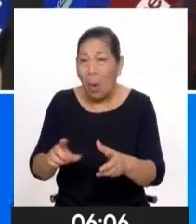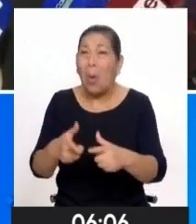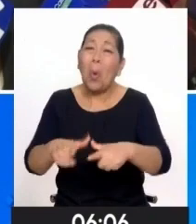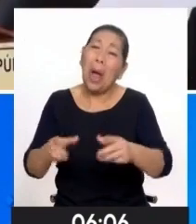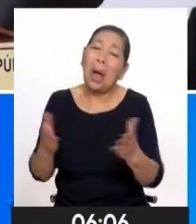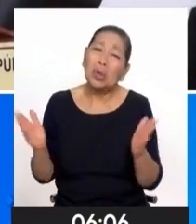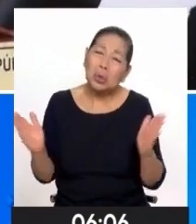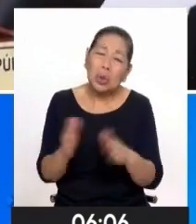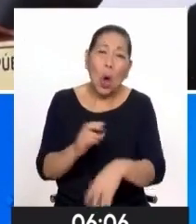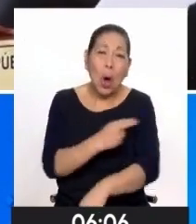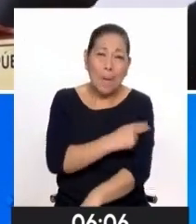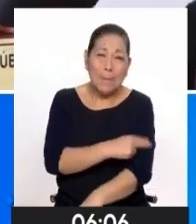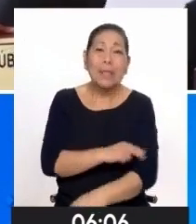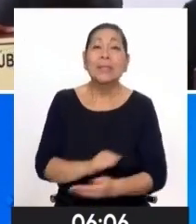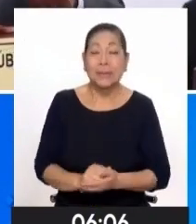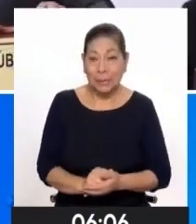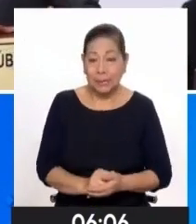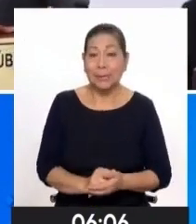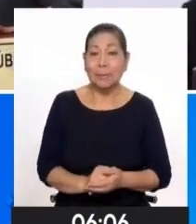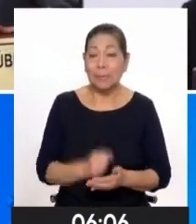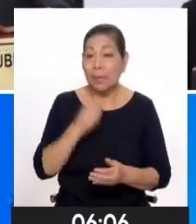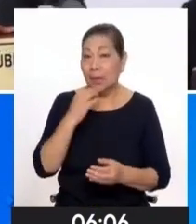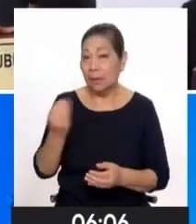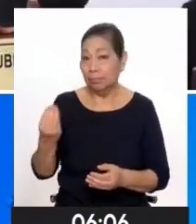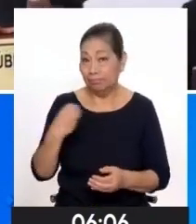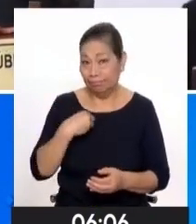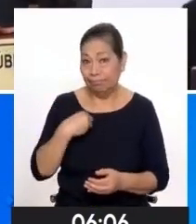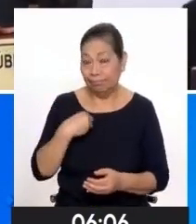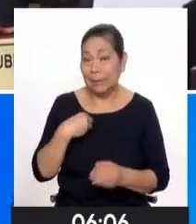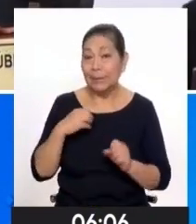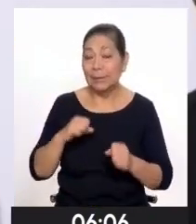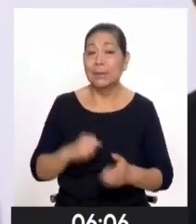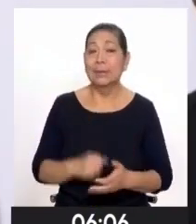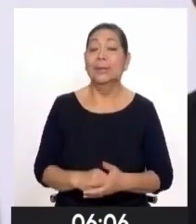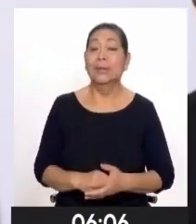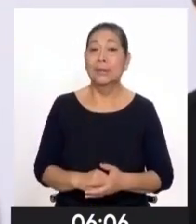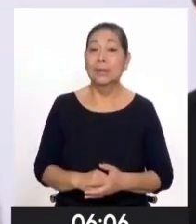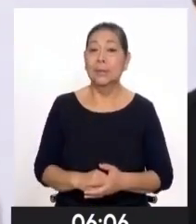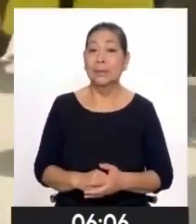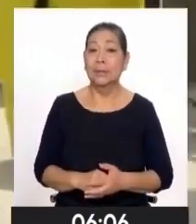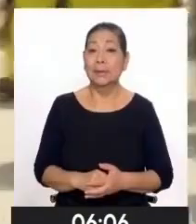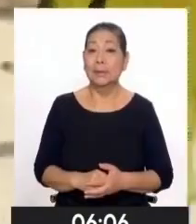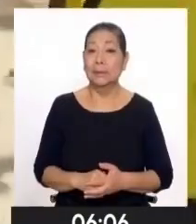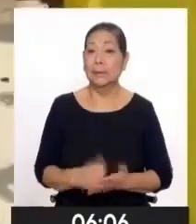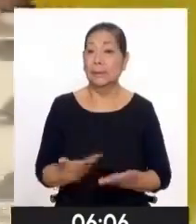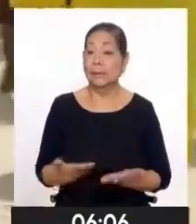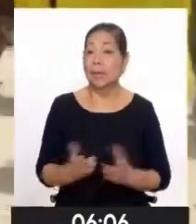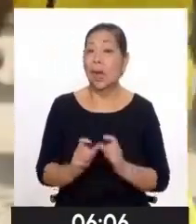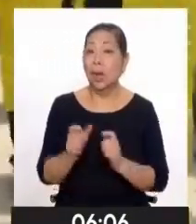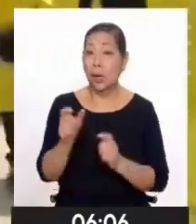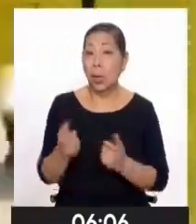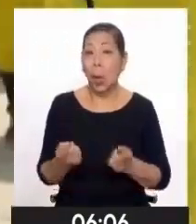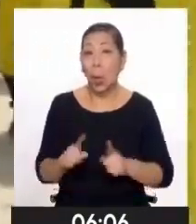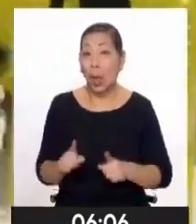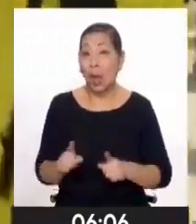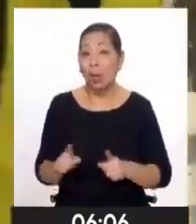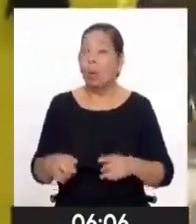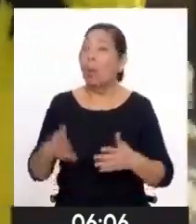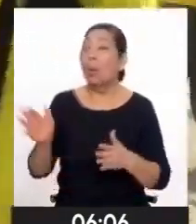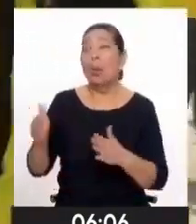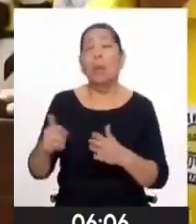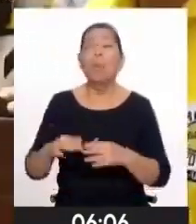nuestro colega y primer vicepresidente del Congreso de la República Hernando guerra García querido Nano descansa en paz